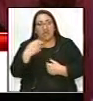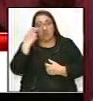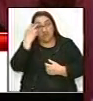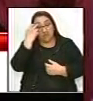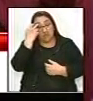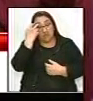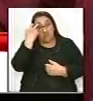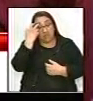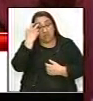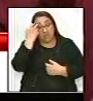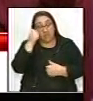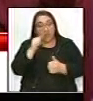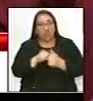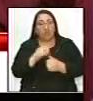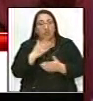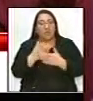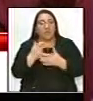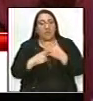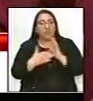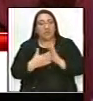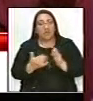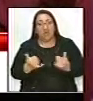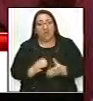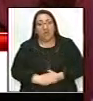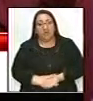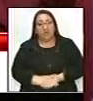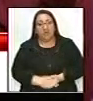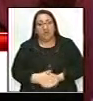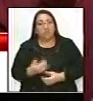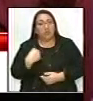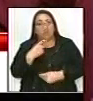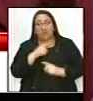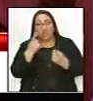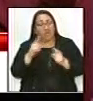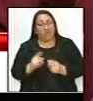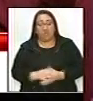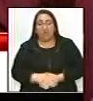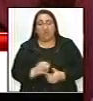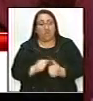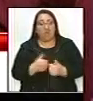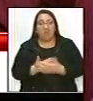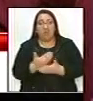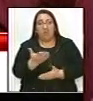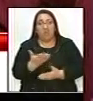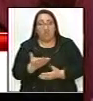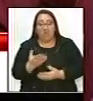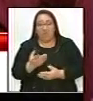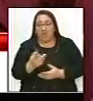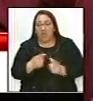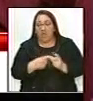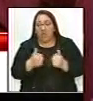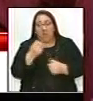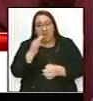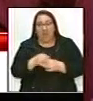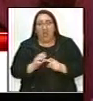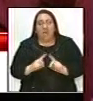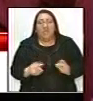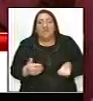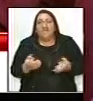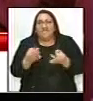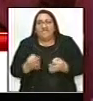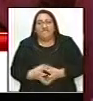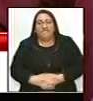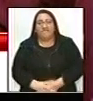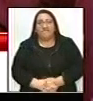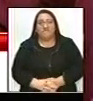las contingencias de la coyuntura que se presenta, ¿no? Yo no estaría de acuerdo con la propuesta, sé que de buena fe, pero y